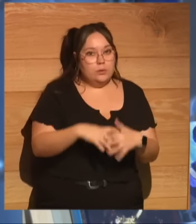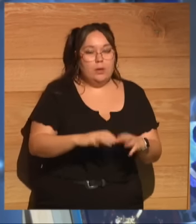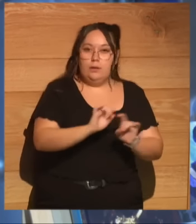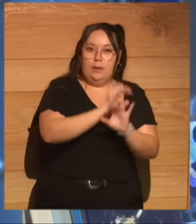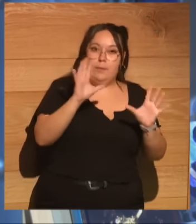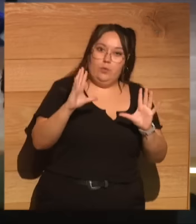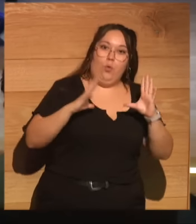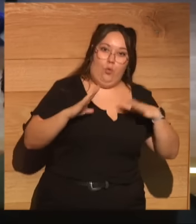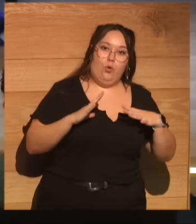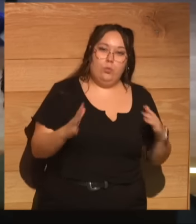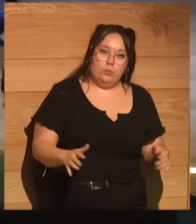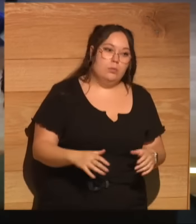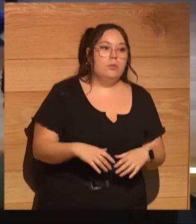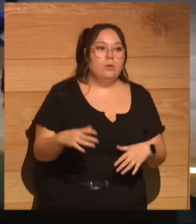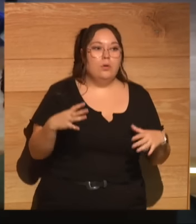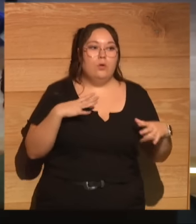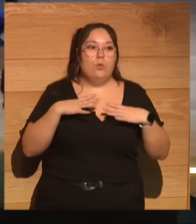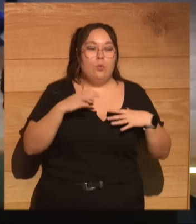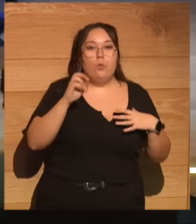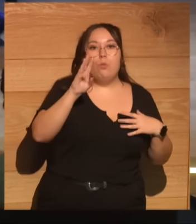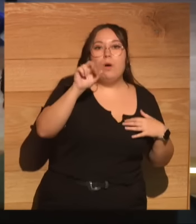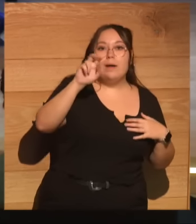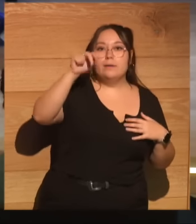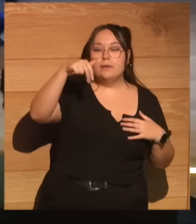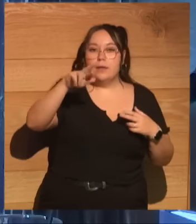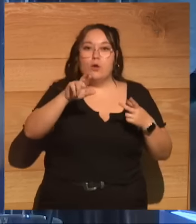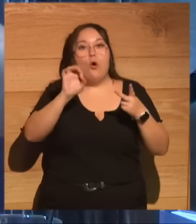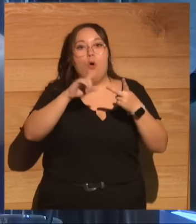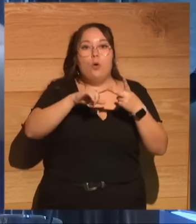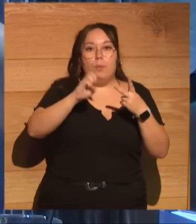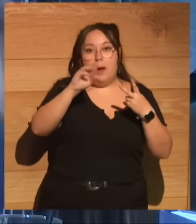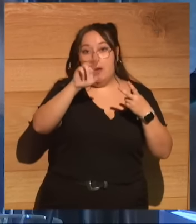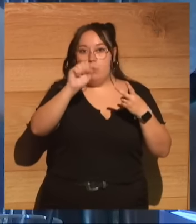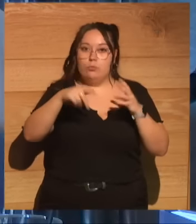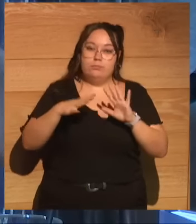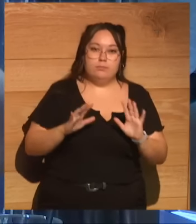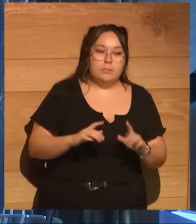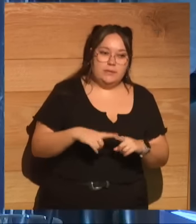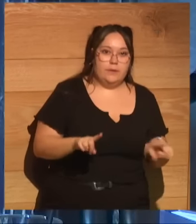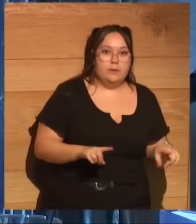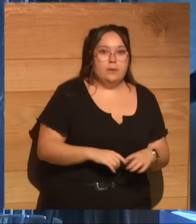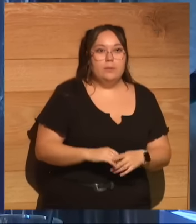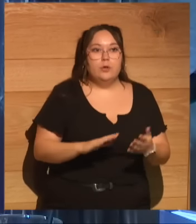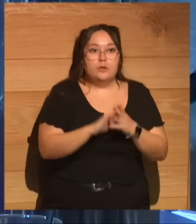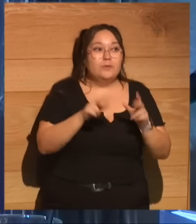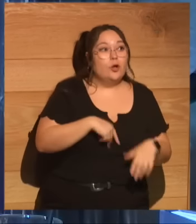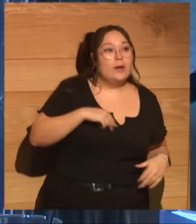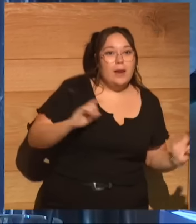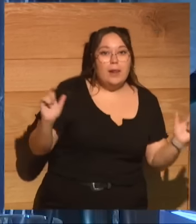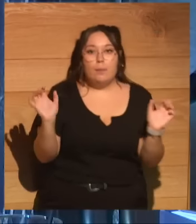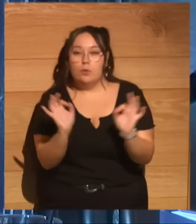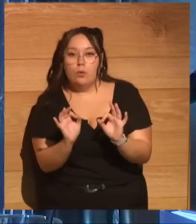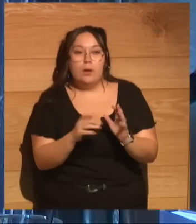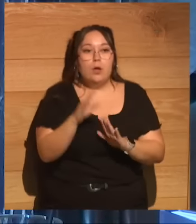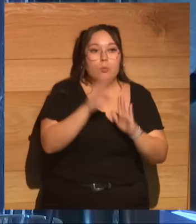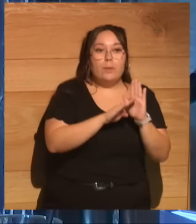claro que es Hollywood. Claro. Como no sea Hollywood Warner o como no sea Hollywood Paramount, tenemos eso es, pero que estamos yendo de lo general a lo particular. Y hay un diagrama de Venn que